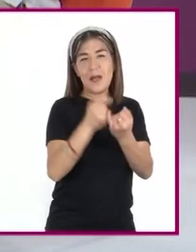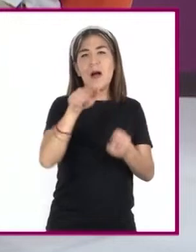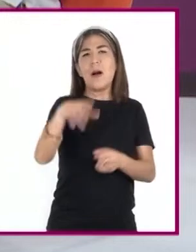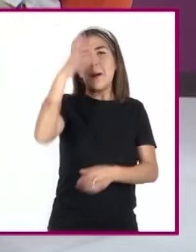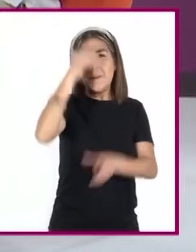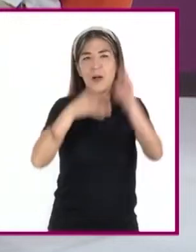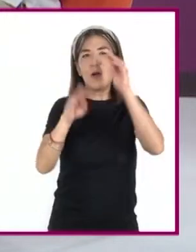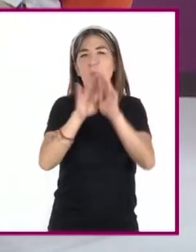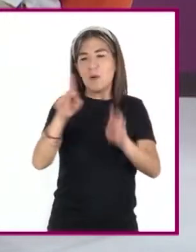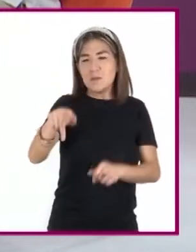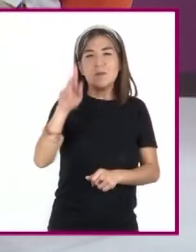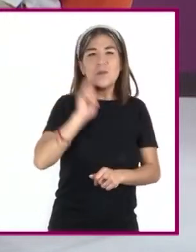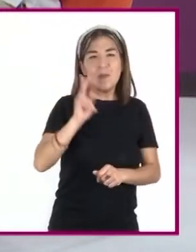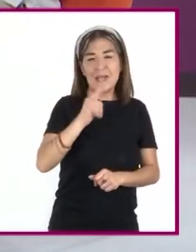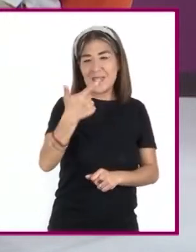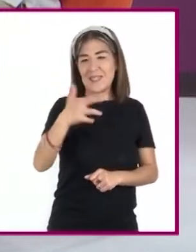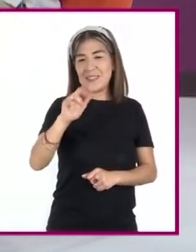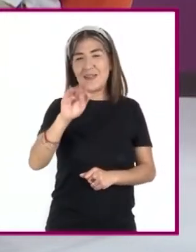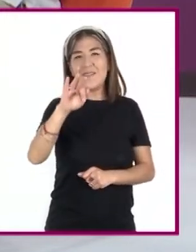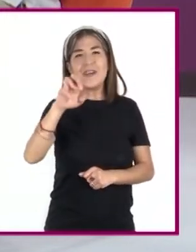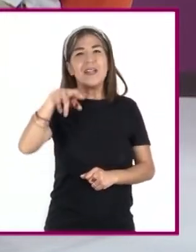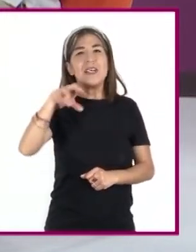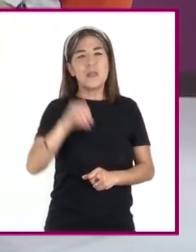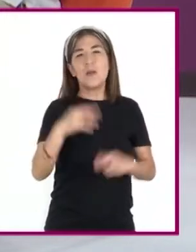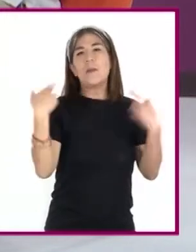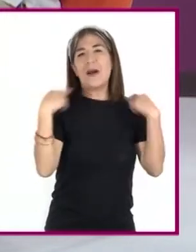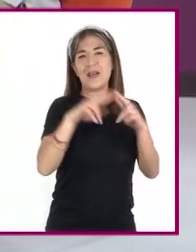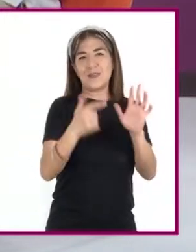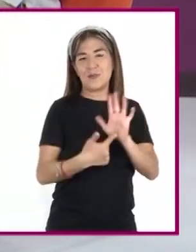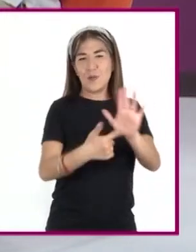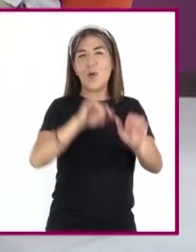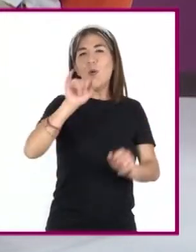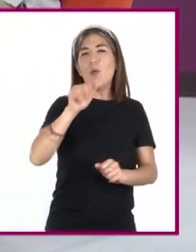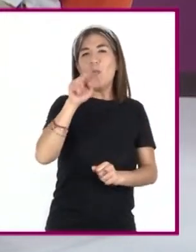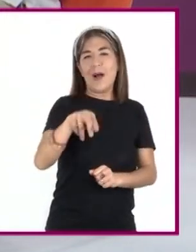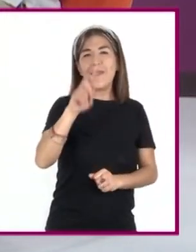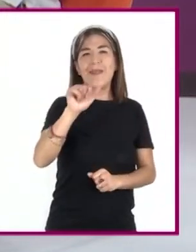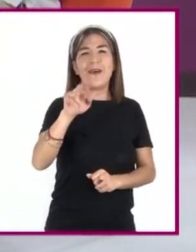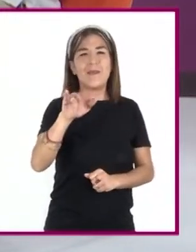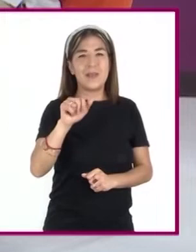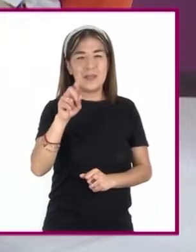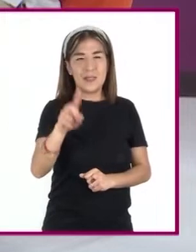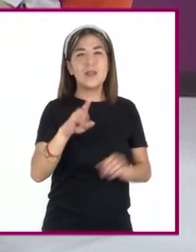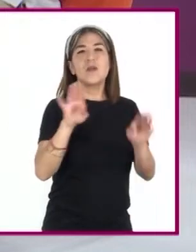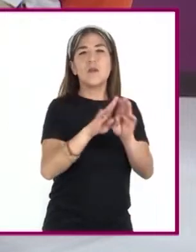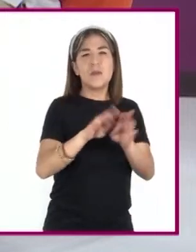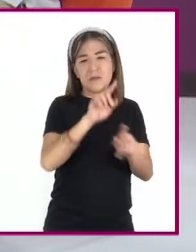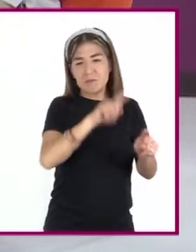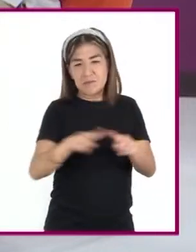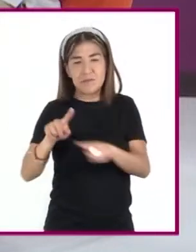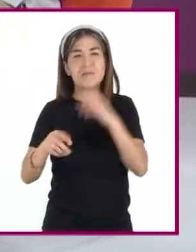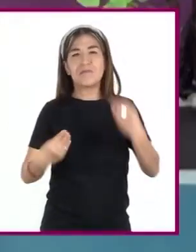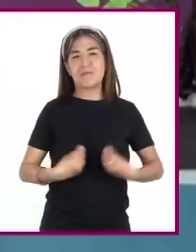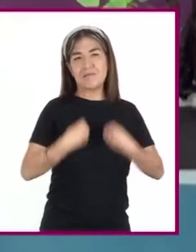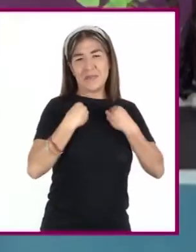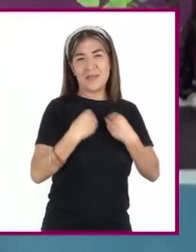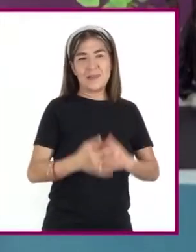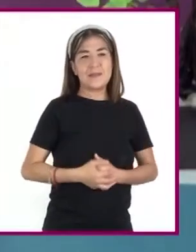analizando materiales como el grafeno presentados por el maestro Juan David y que se puede aplicar en diversos ámbitos de la vida